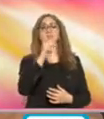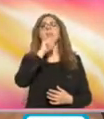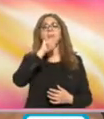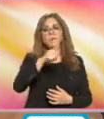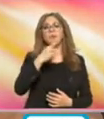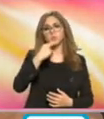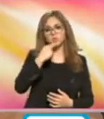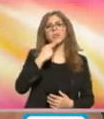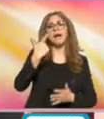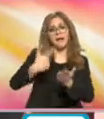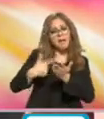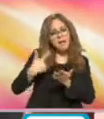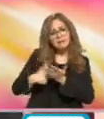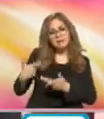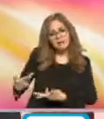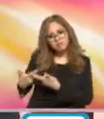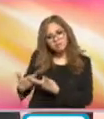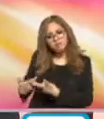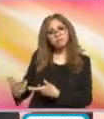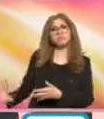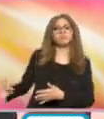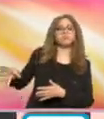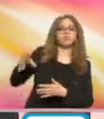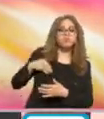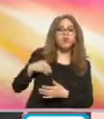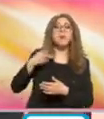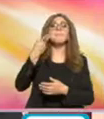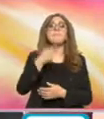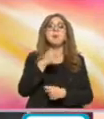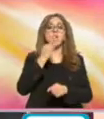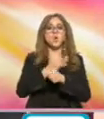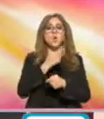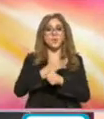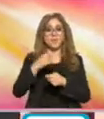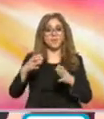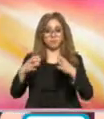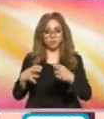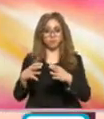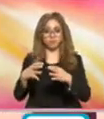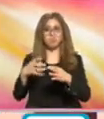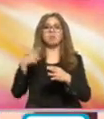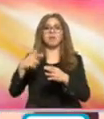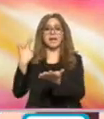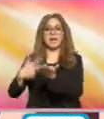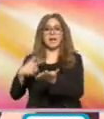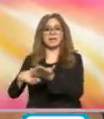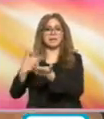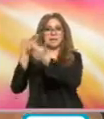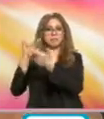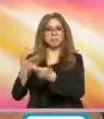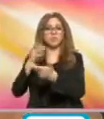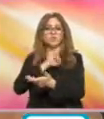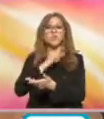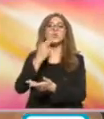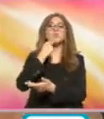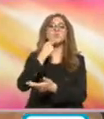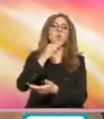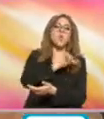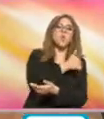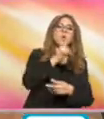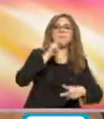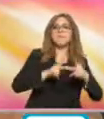Claro. Hablando ahorita específicamente De de los los muslos, muslos. Sí. esa grasa se puede utilizar para cualquier otra zona. Muy bien, y es un